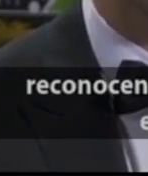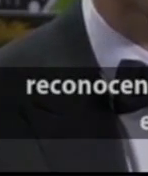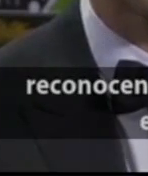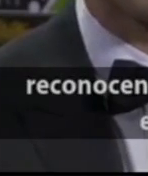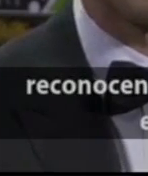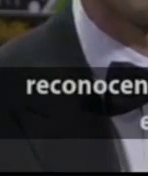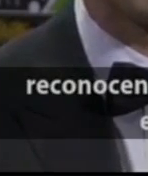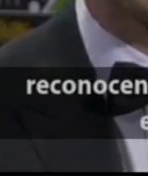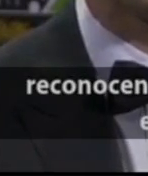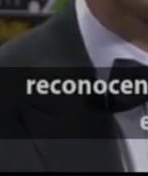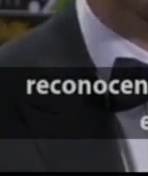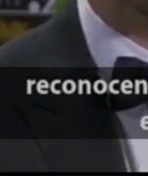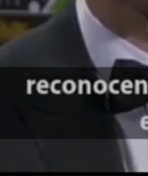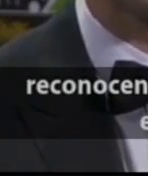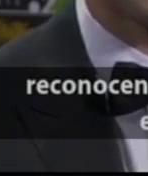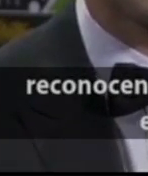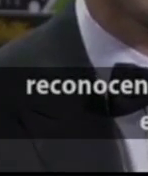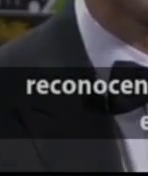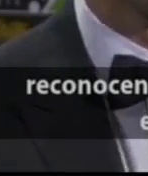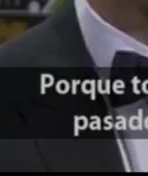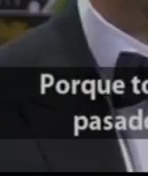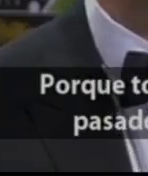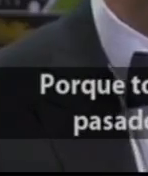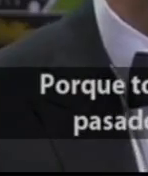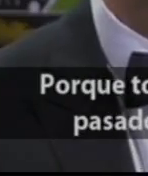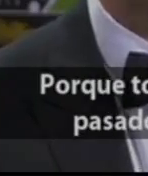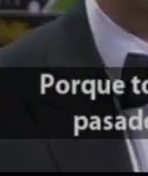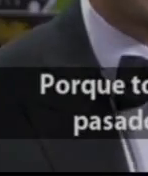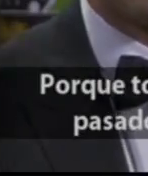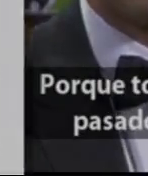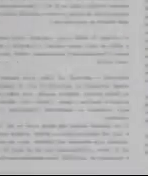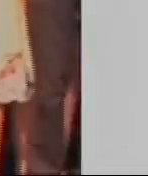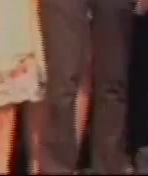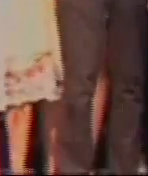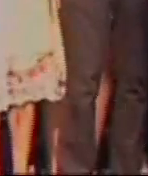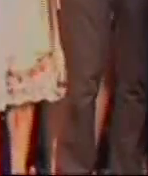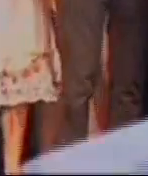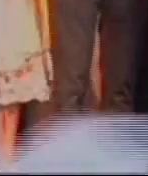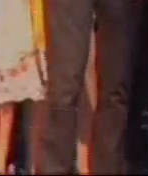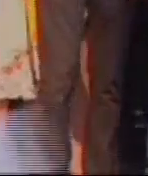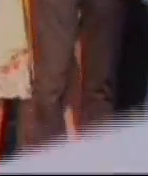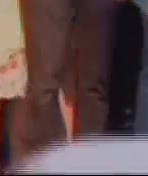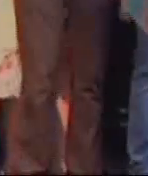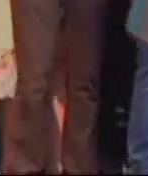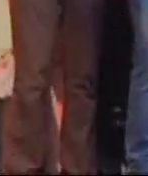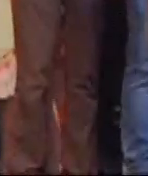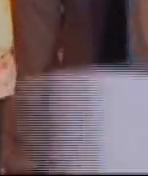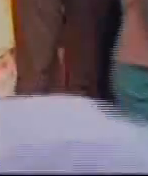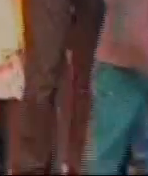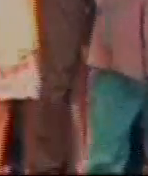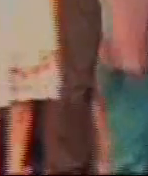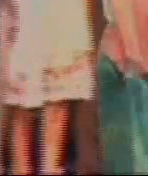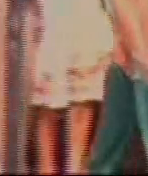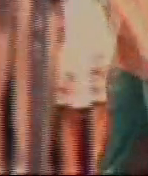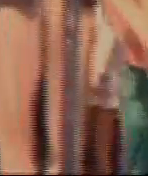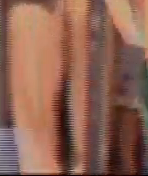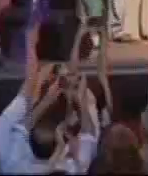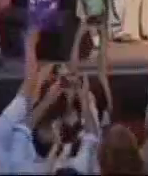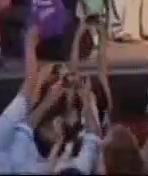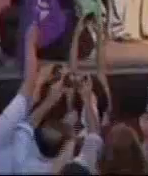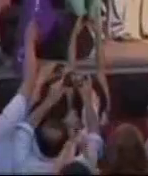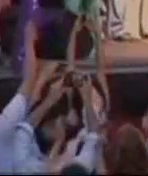fue galardonado por los hinchas ingleses como el mejor jugador del año. En la mirada internacional, la profesora Susana